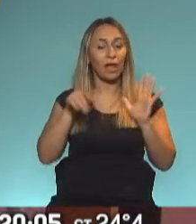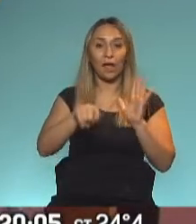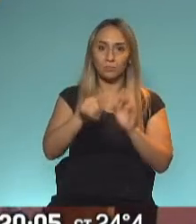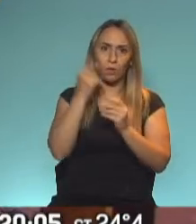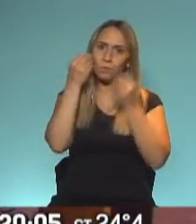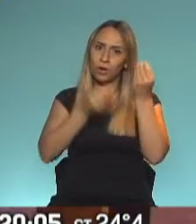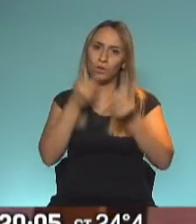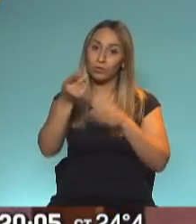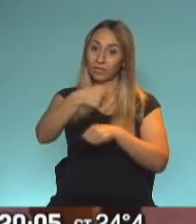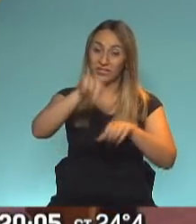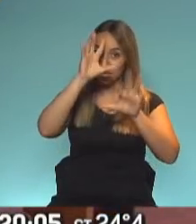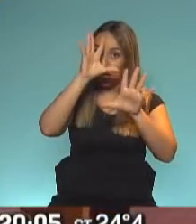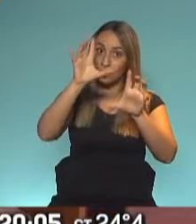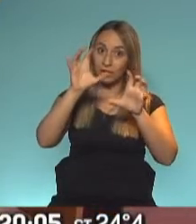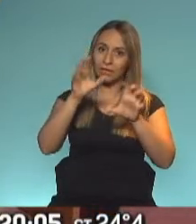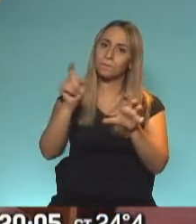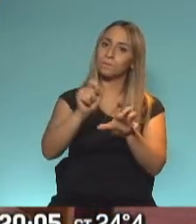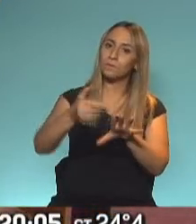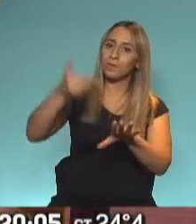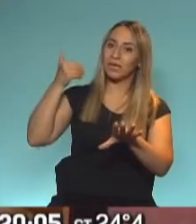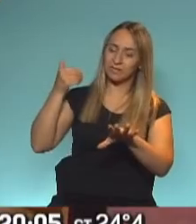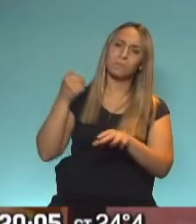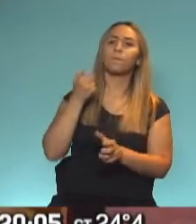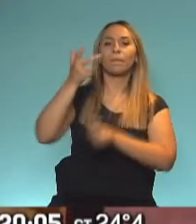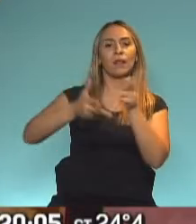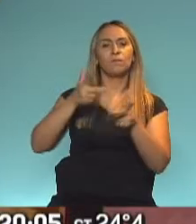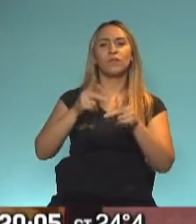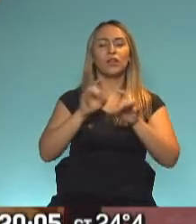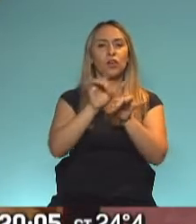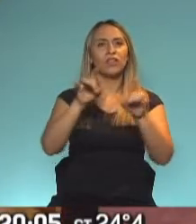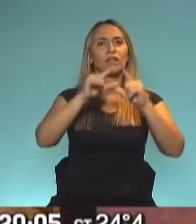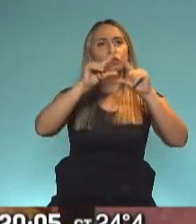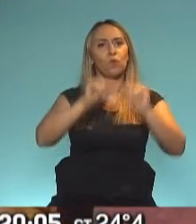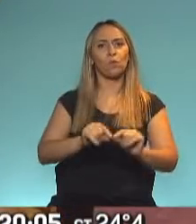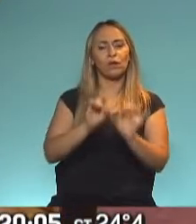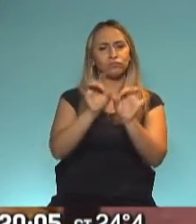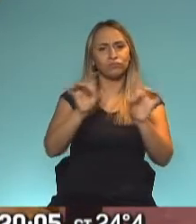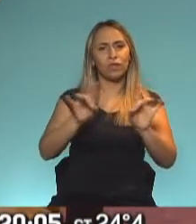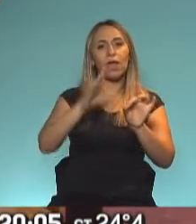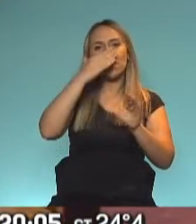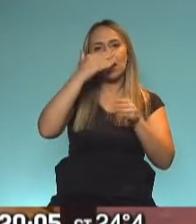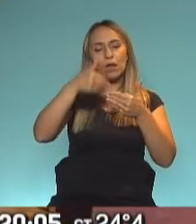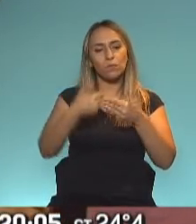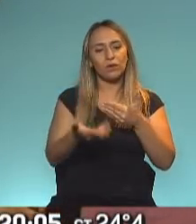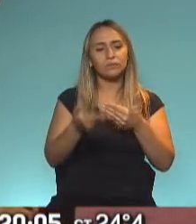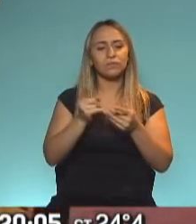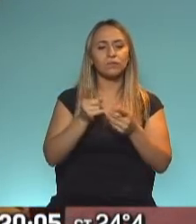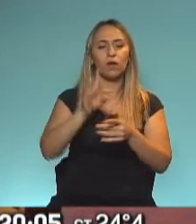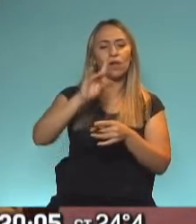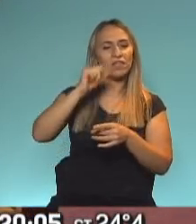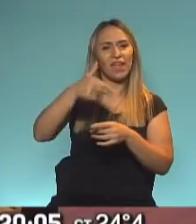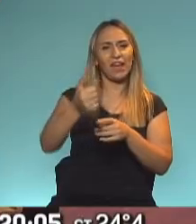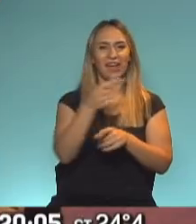Claro. Recuerden, hace algunos meses cómo primero hablábamos de los números, los casos, luego empezamos a interesarnos por esto que cuenta Diana, ¿no?